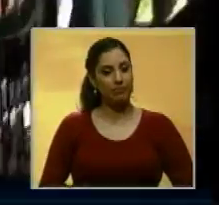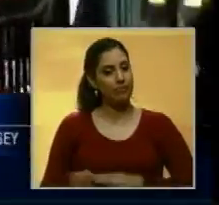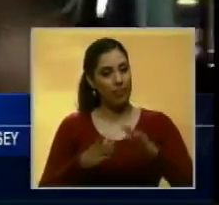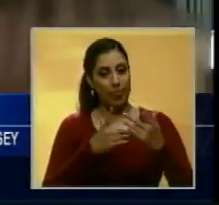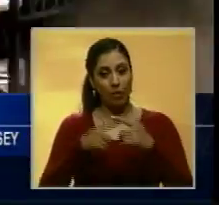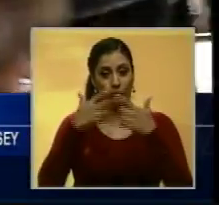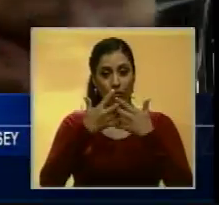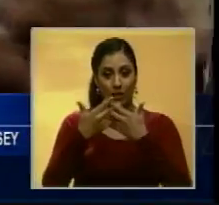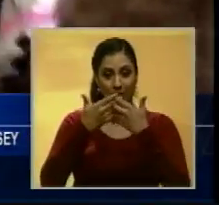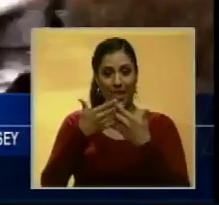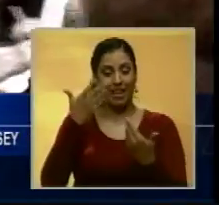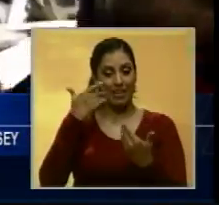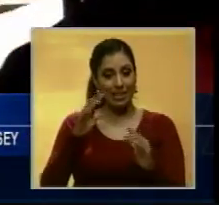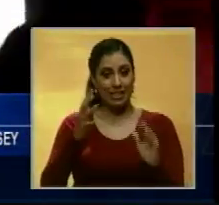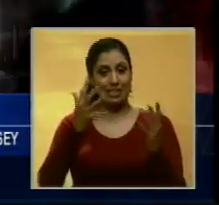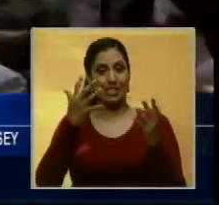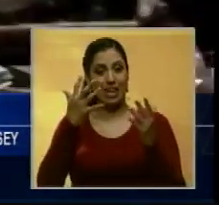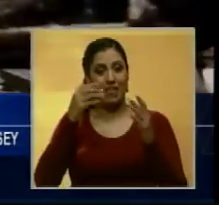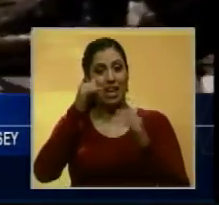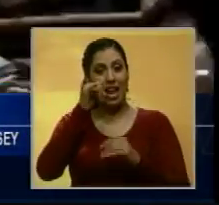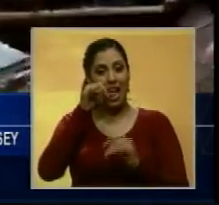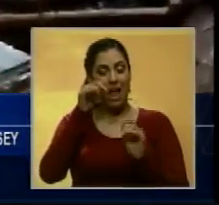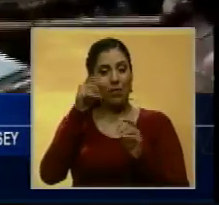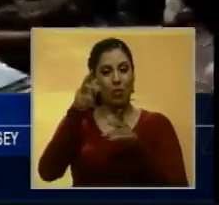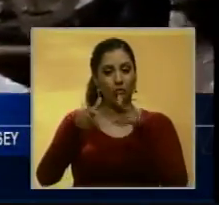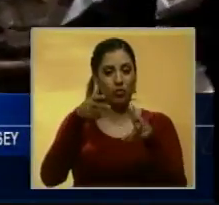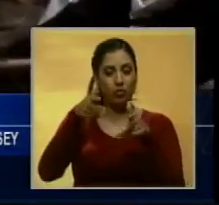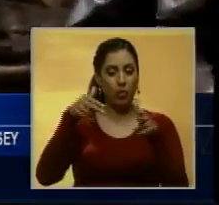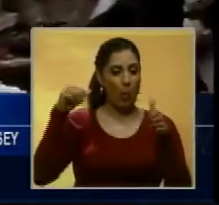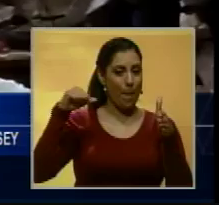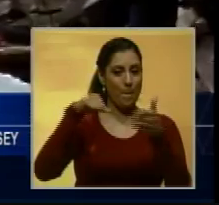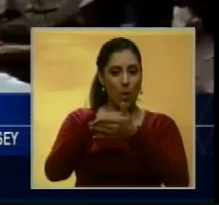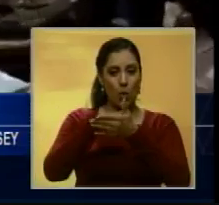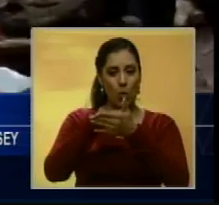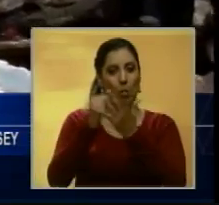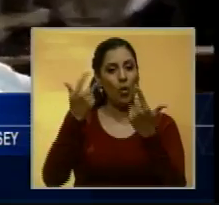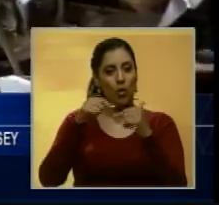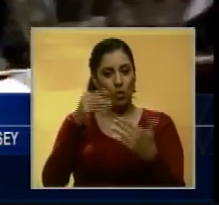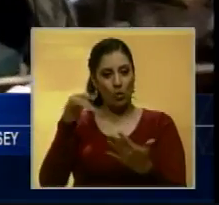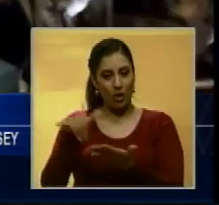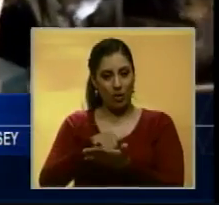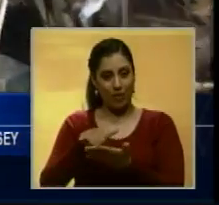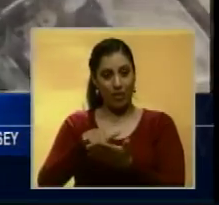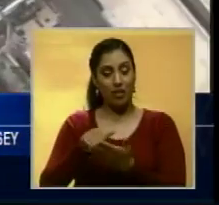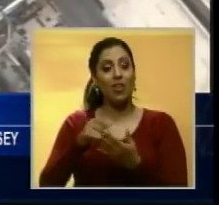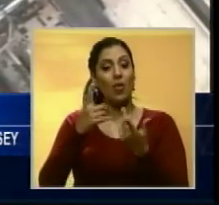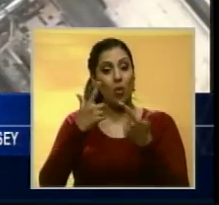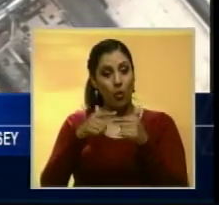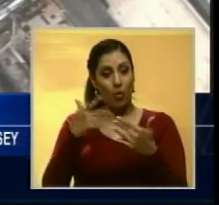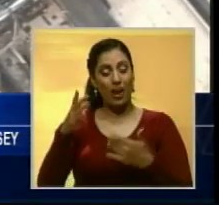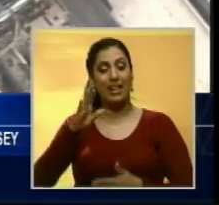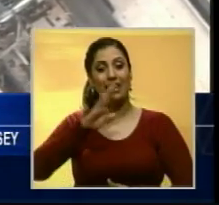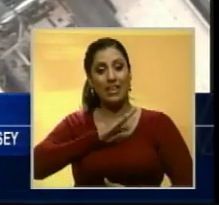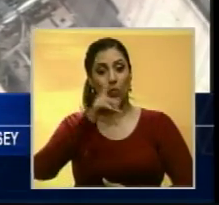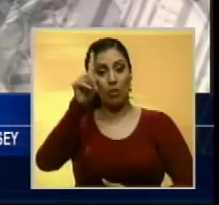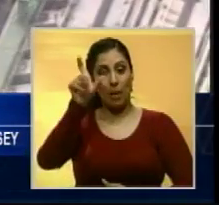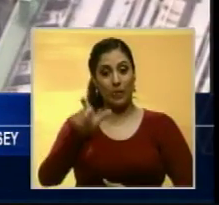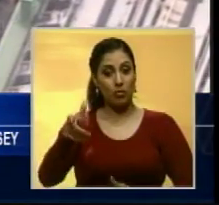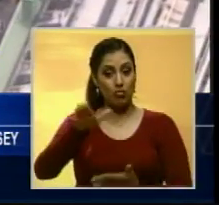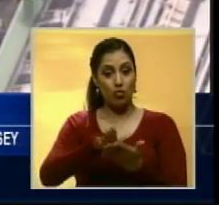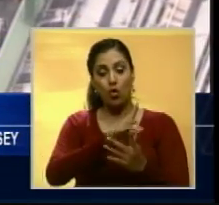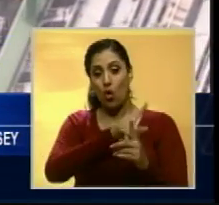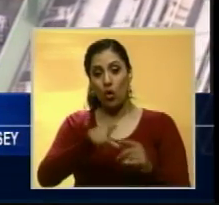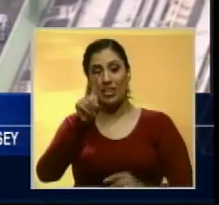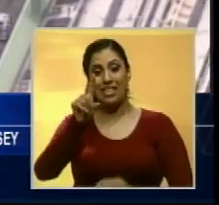En Estados Unidos fue recuperada la grabadora del tren que colisionó en una estación de Nueva Jersey, lugar en el que una persona murió y